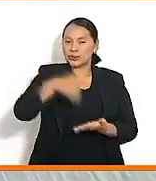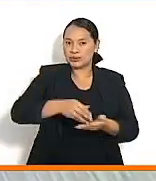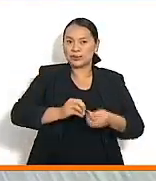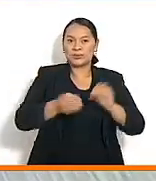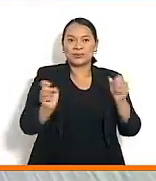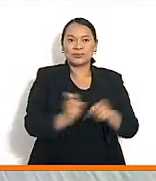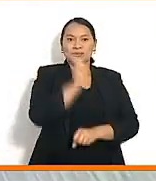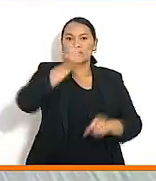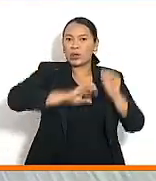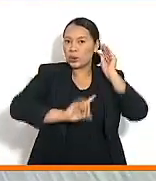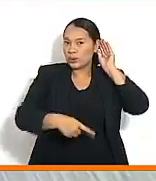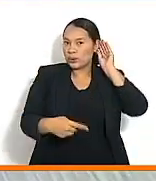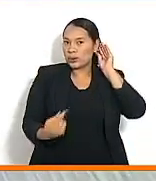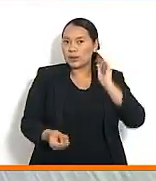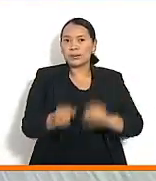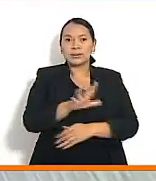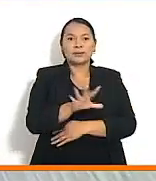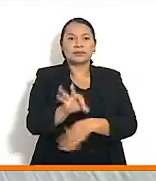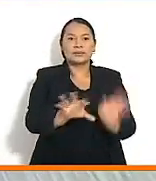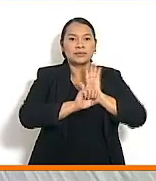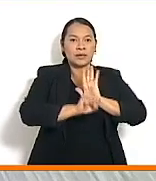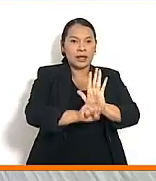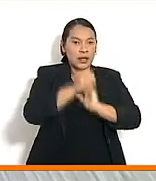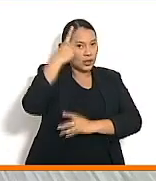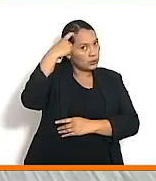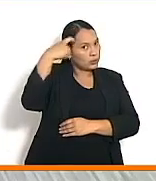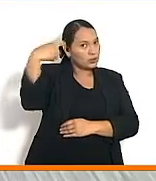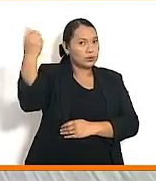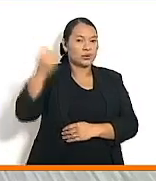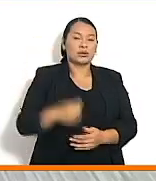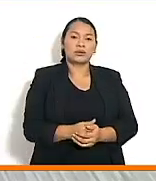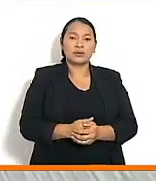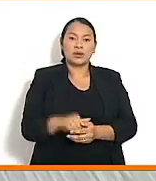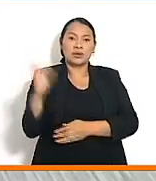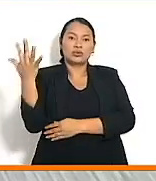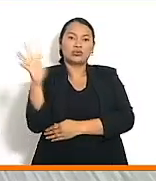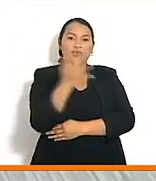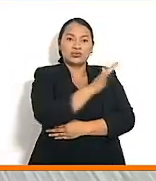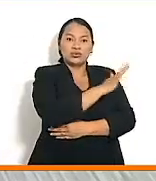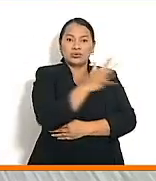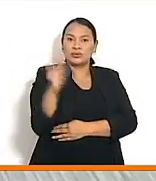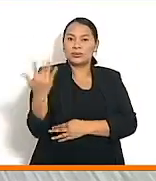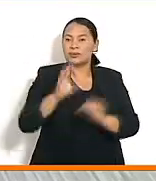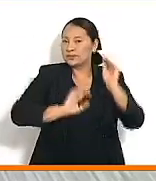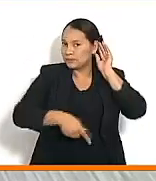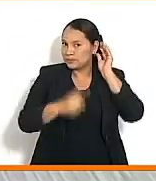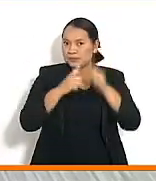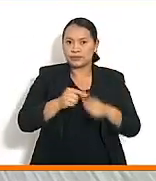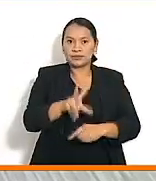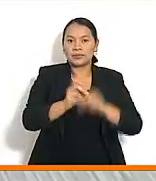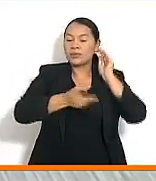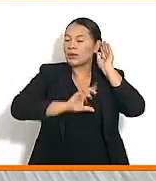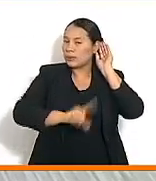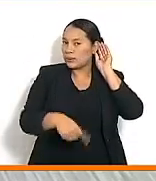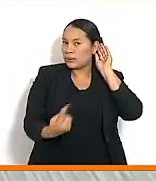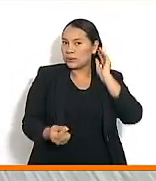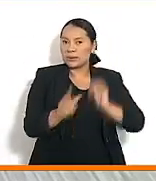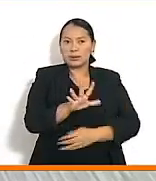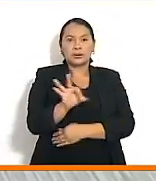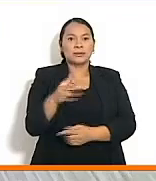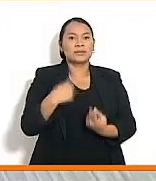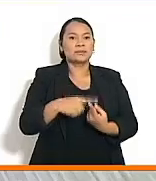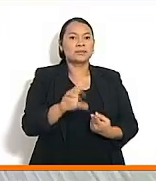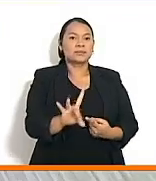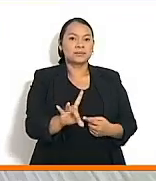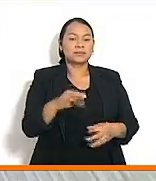ganadores. Para diaria 59 con su símbolo de sueño selva. Para Multi-X 2X. Para más 1, 59 más